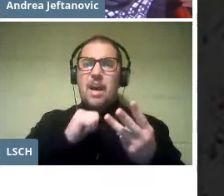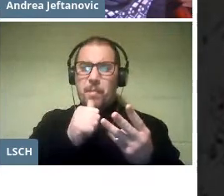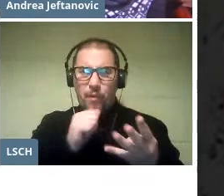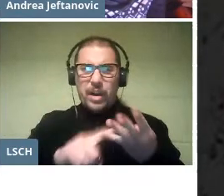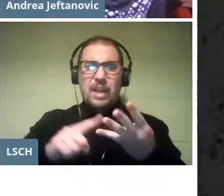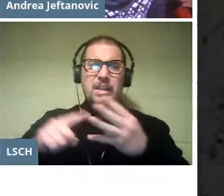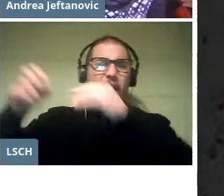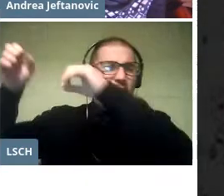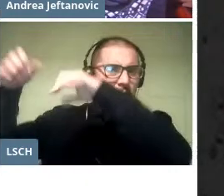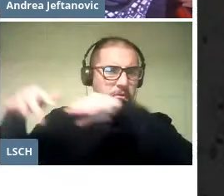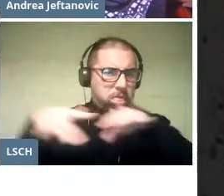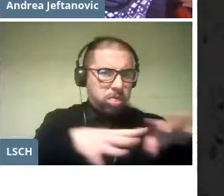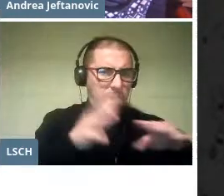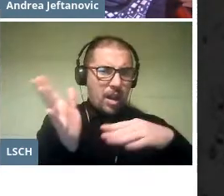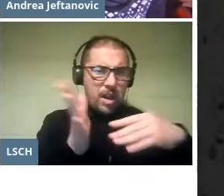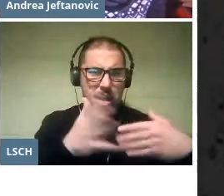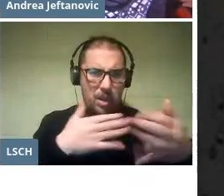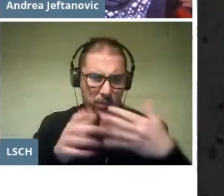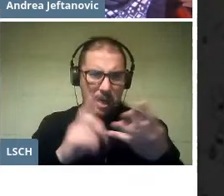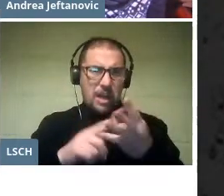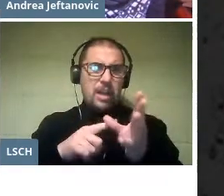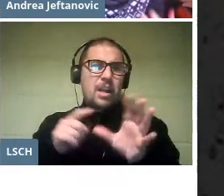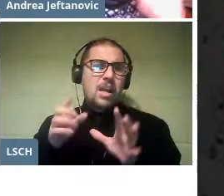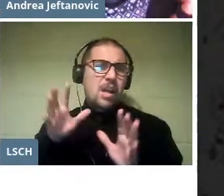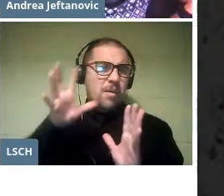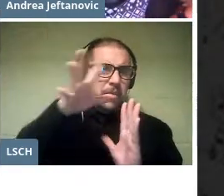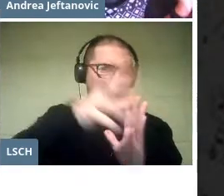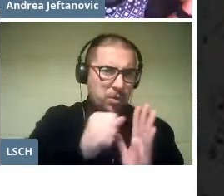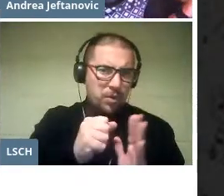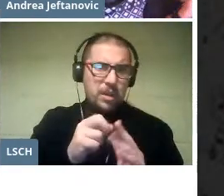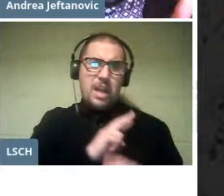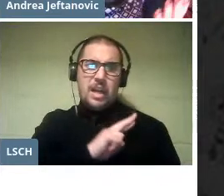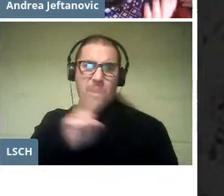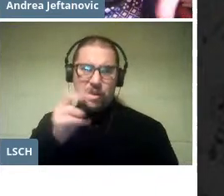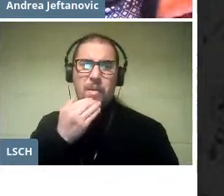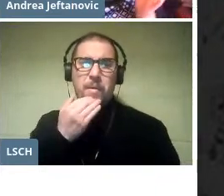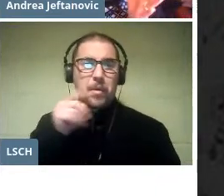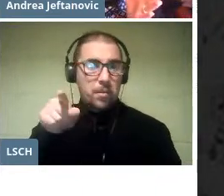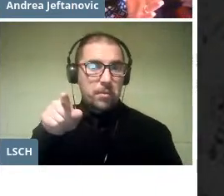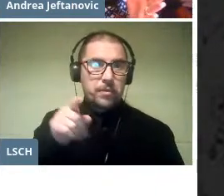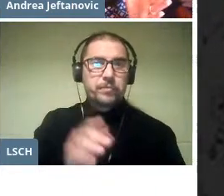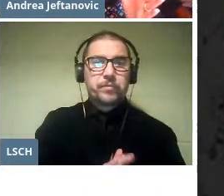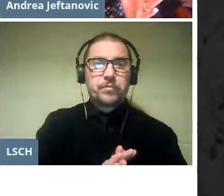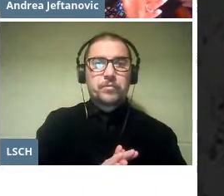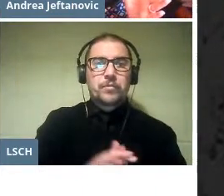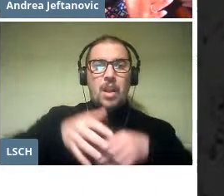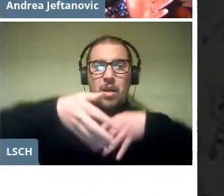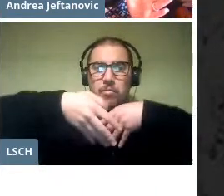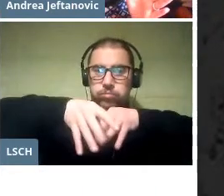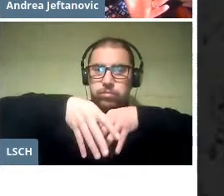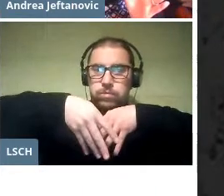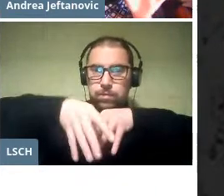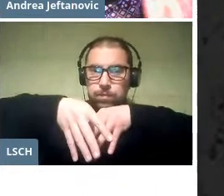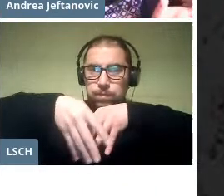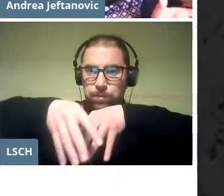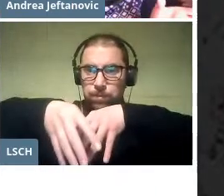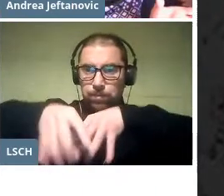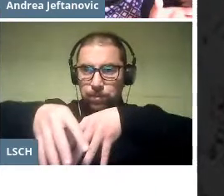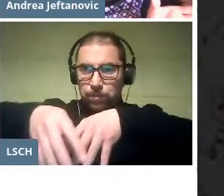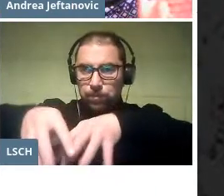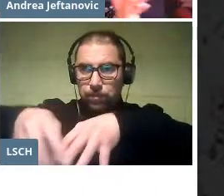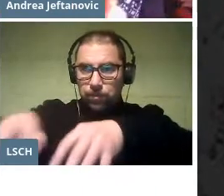naturales, persecuciones religiosas. O bien podemos pensar en esta imagen, la columna de inmigrantes que avanza